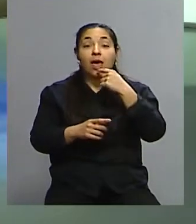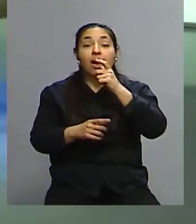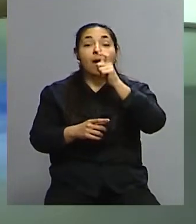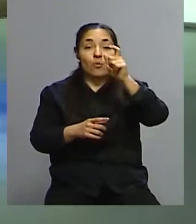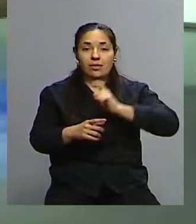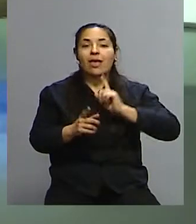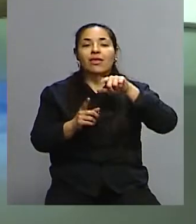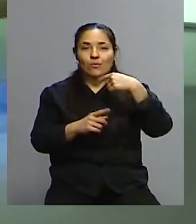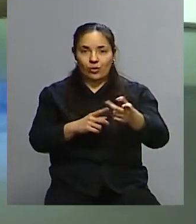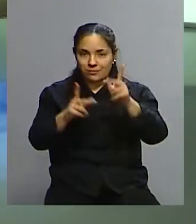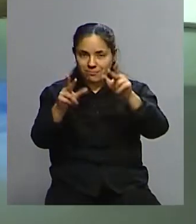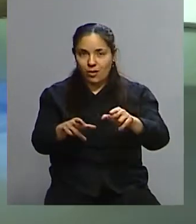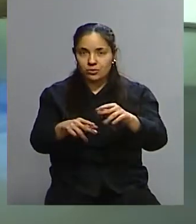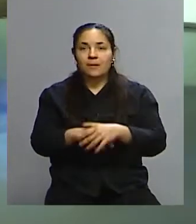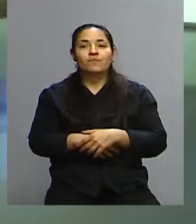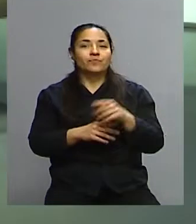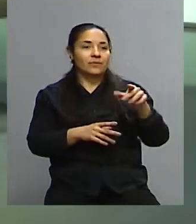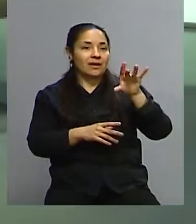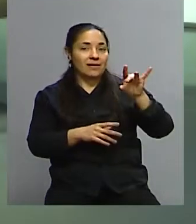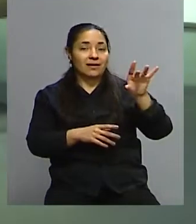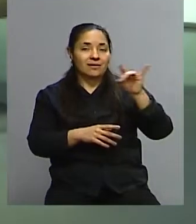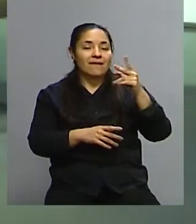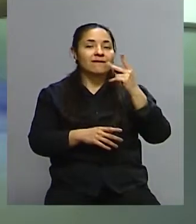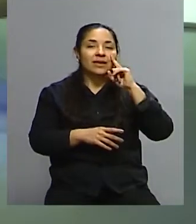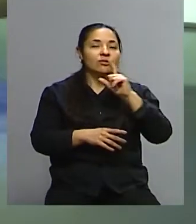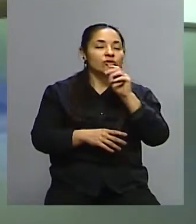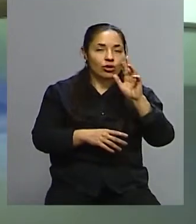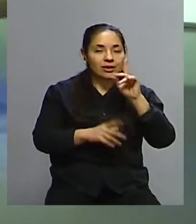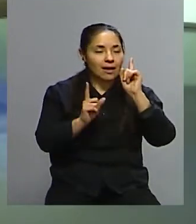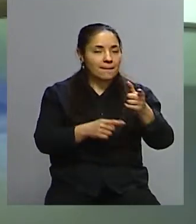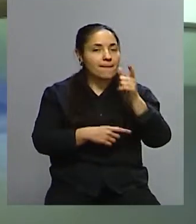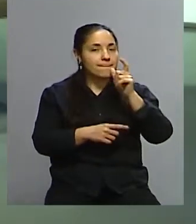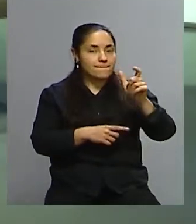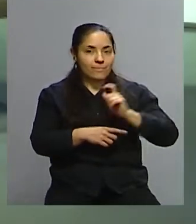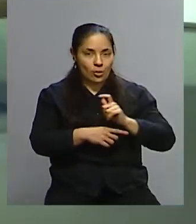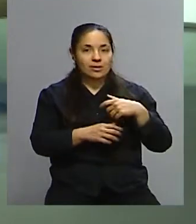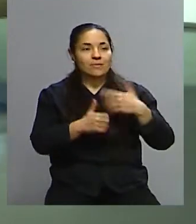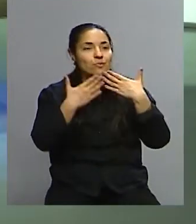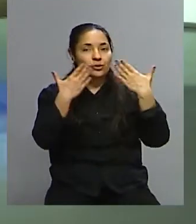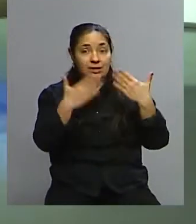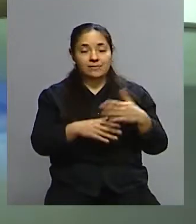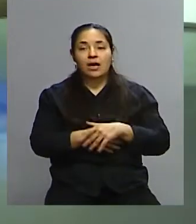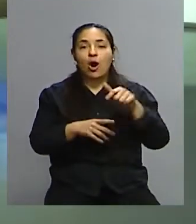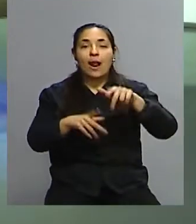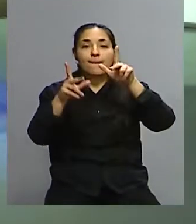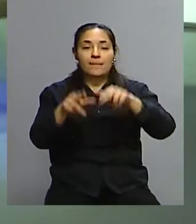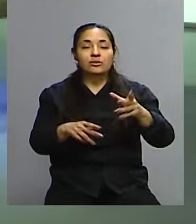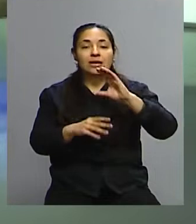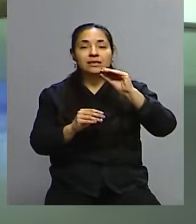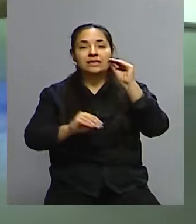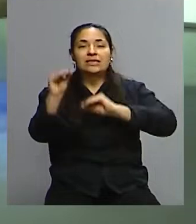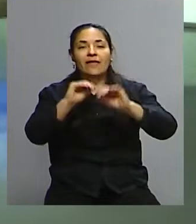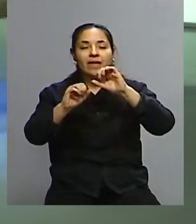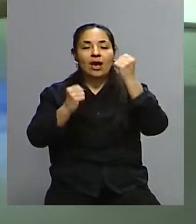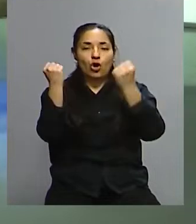Lo respondemos después. Y a Víctor también lo vamos a hacer que responda un poquito sobre ese tema. Bueno, ¿te parece? Perfecto. Nos vamos a ir a una pausa. Estamos en Chat Económico, aquí en